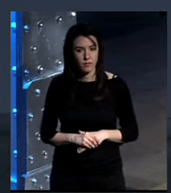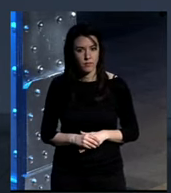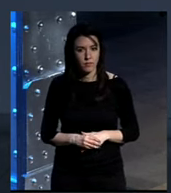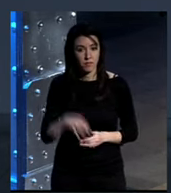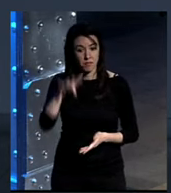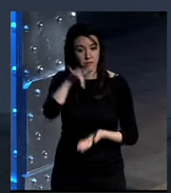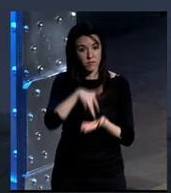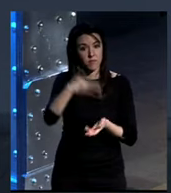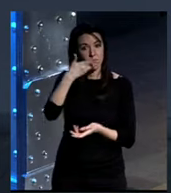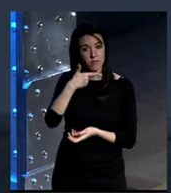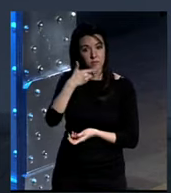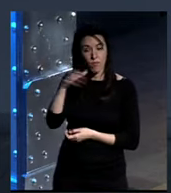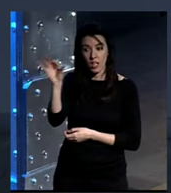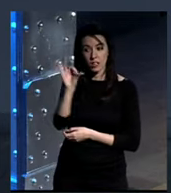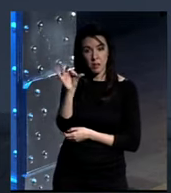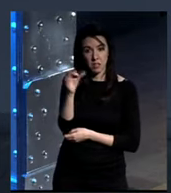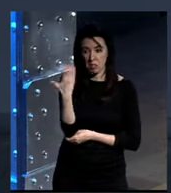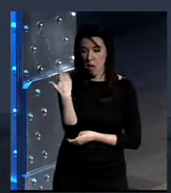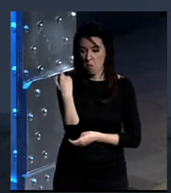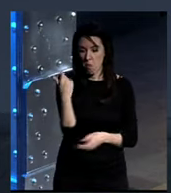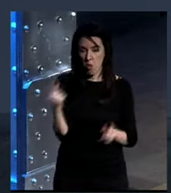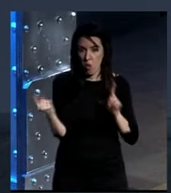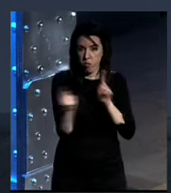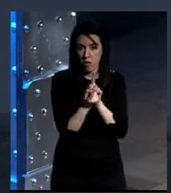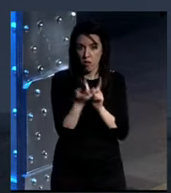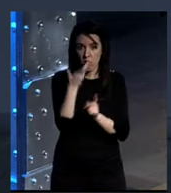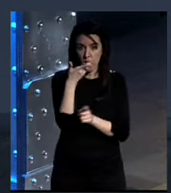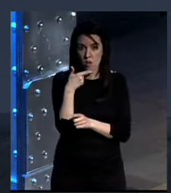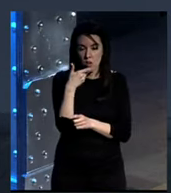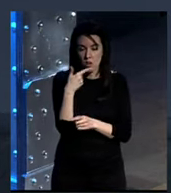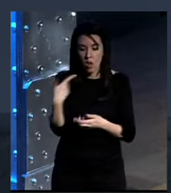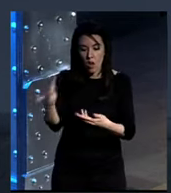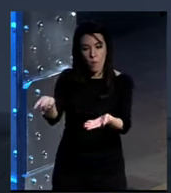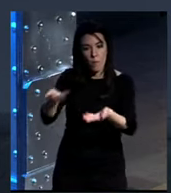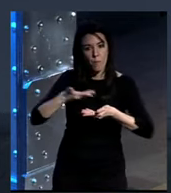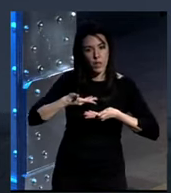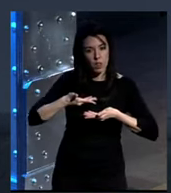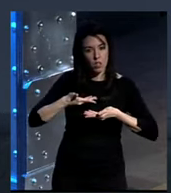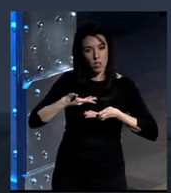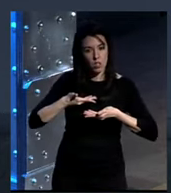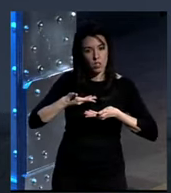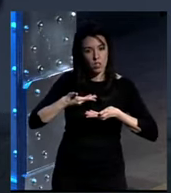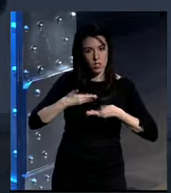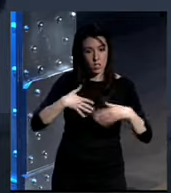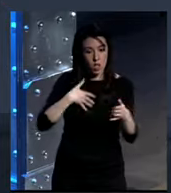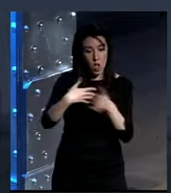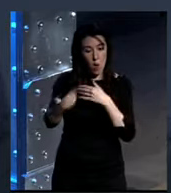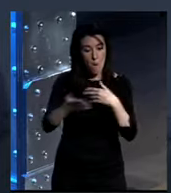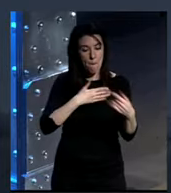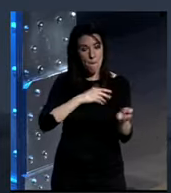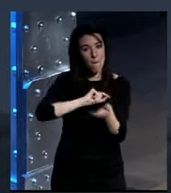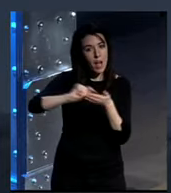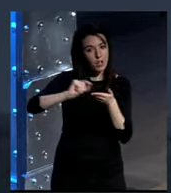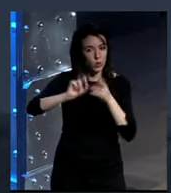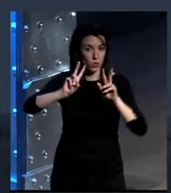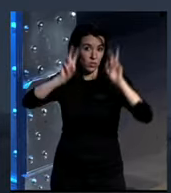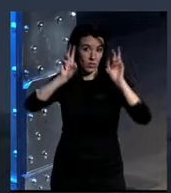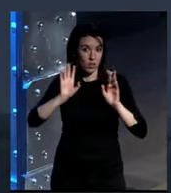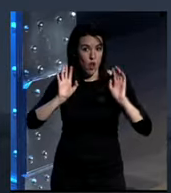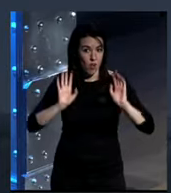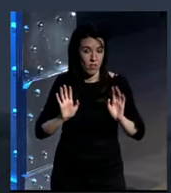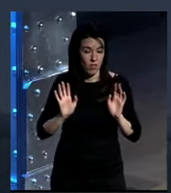Cuando conocí a Sebastián, o al poco de conocerle, me regaló un manuscrito, entre comillas, bueno, ya hecho